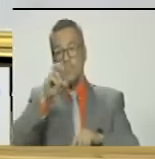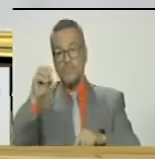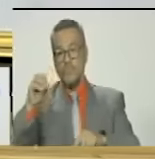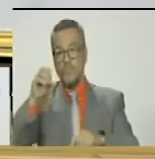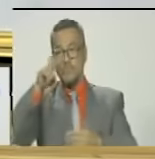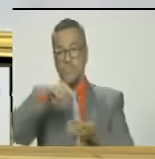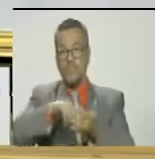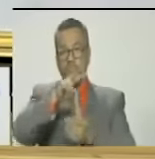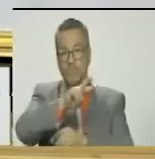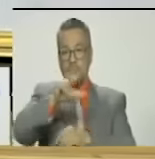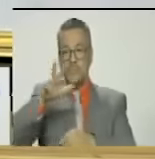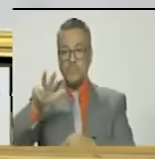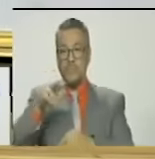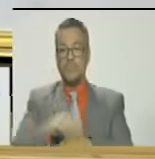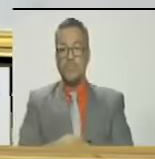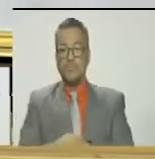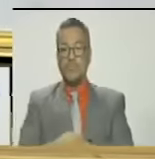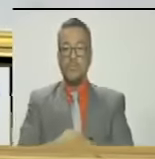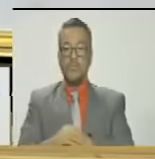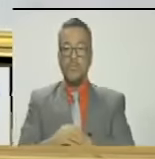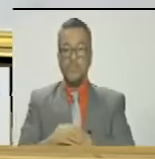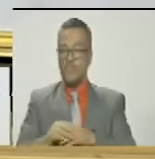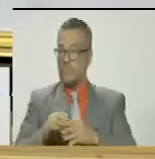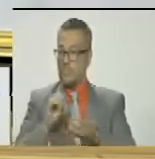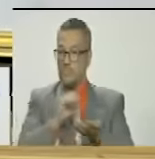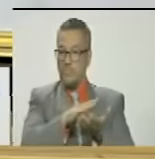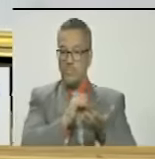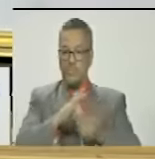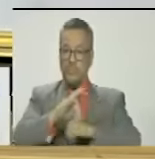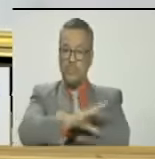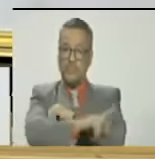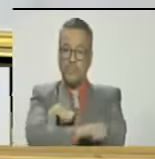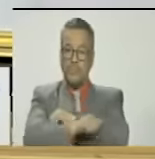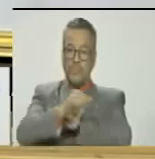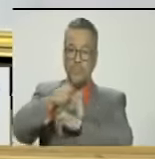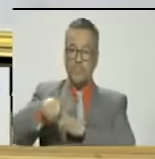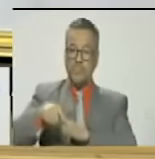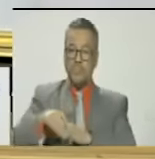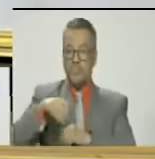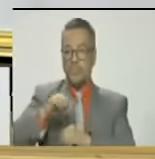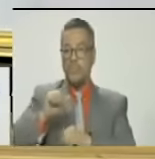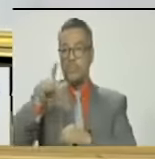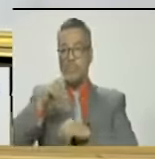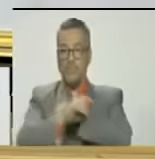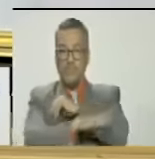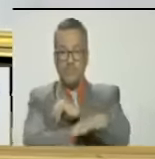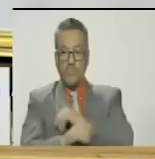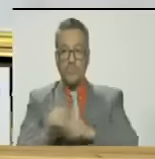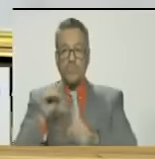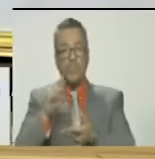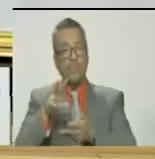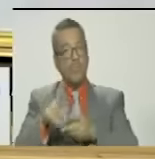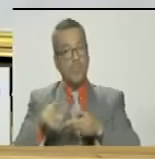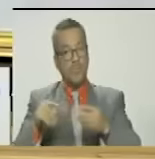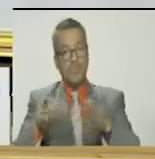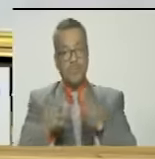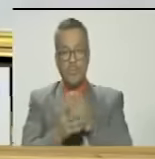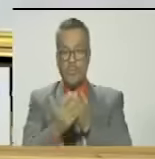año 2023, expulsó a los ladrones de Alibaba, expulsó a los heraldos negros de la